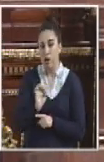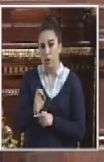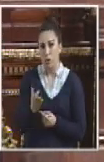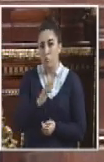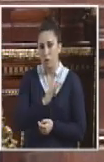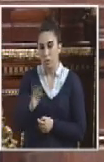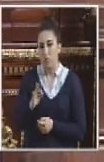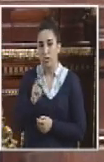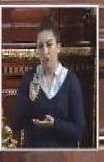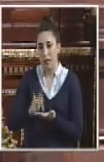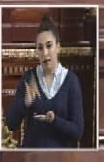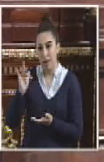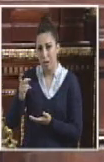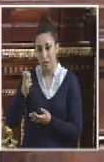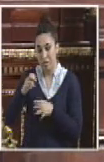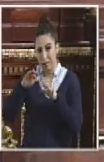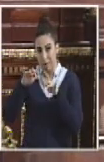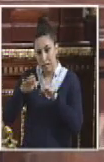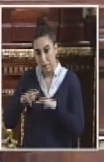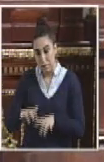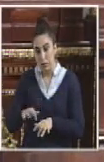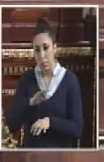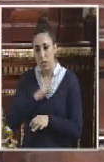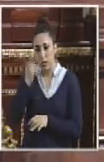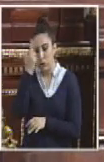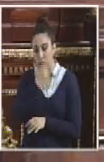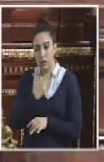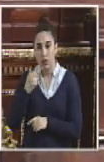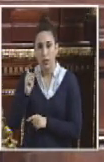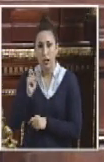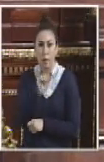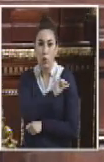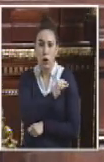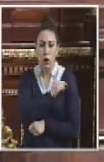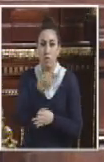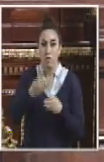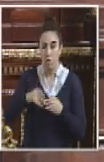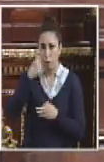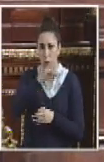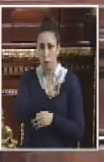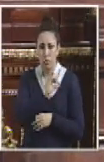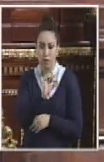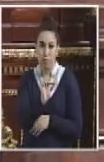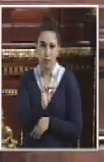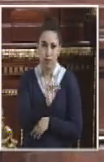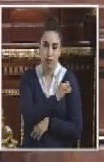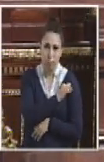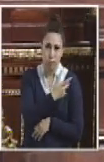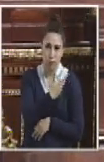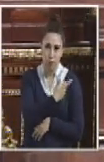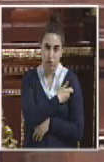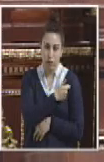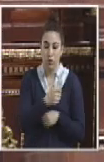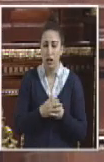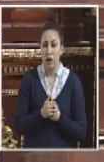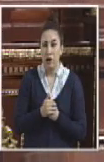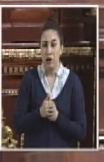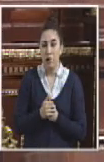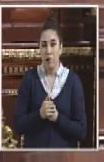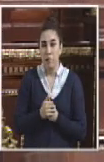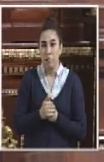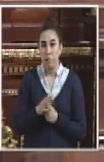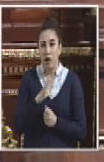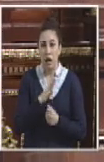la cartilla desde el nacimiento hasta la muerte. Solamente quiero decirles que con la ayuda de